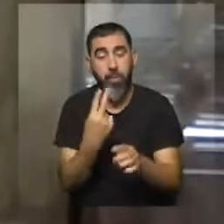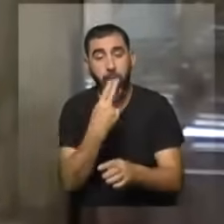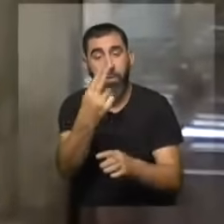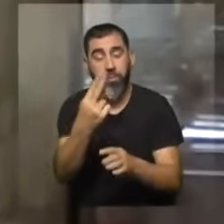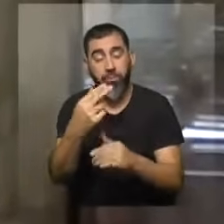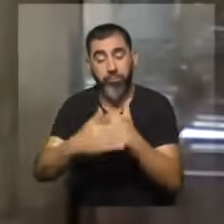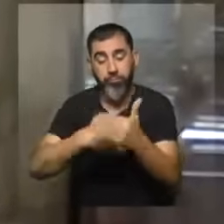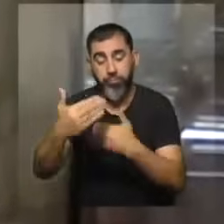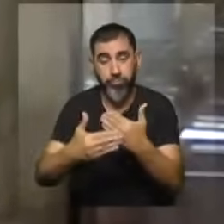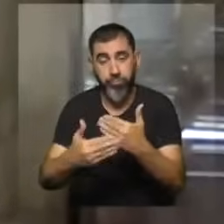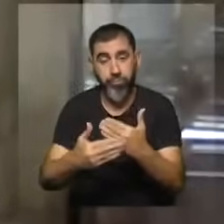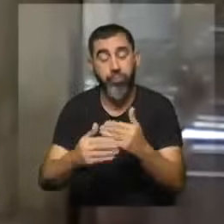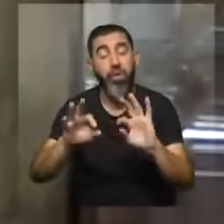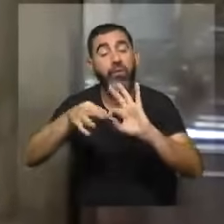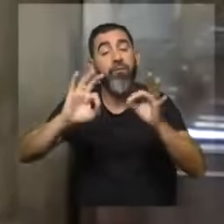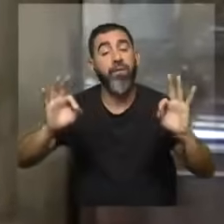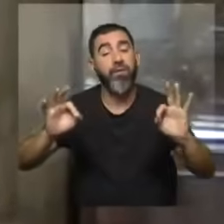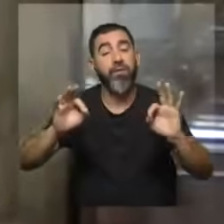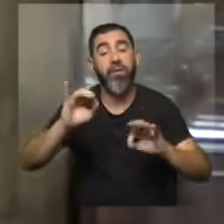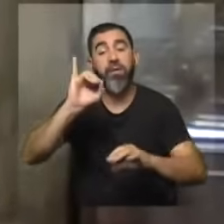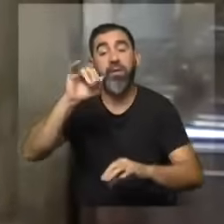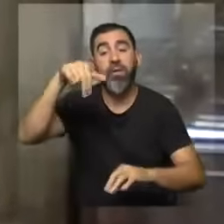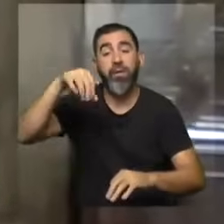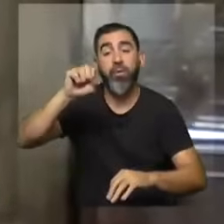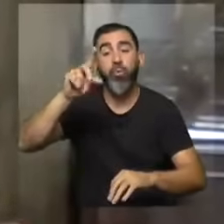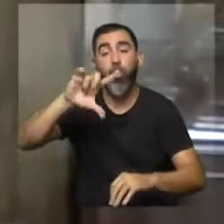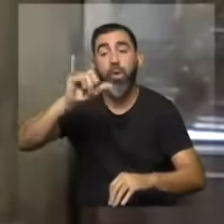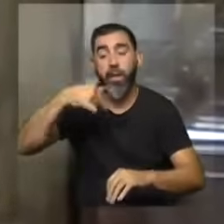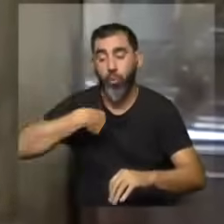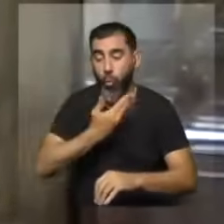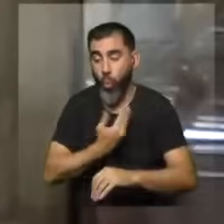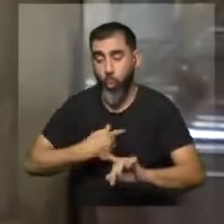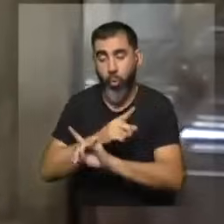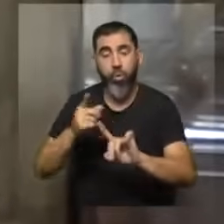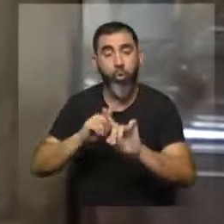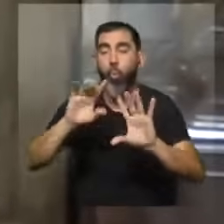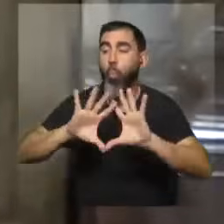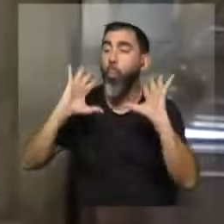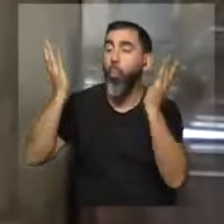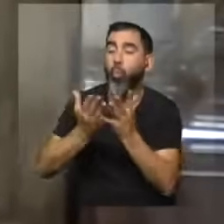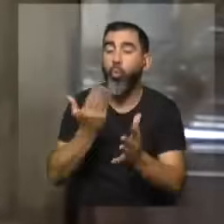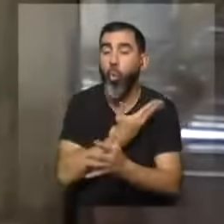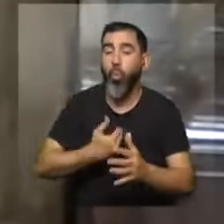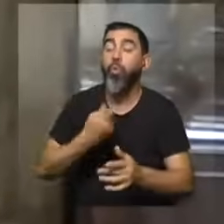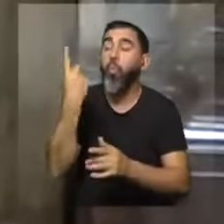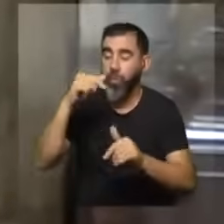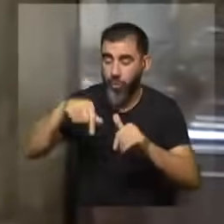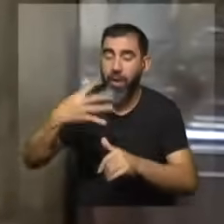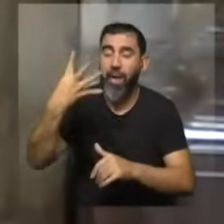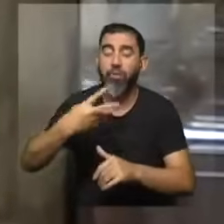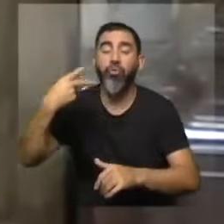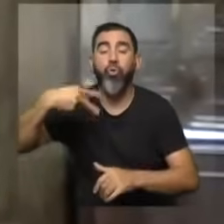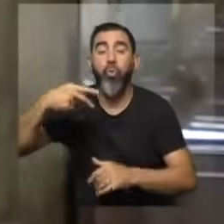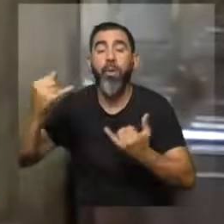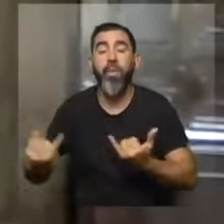fármaco bajo el lema de que la insulina no me pertenece a mí sino que le pertenece al mundo es por eso se conmemora el de